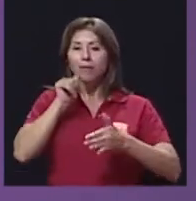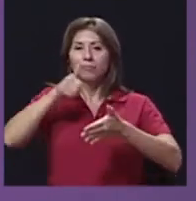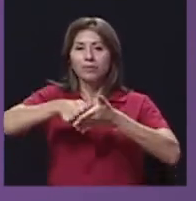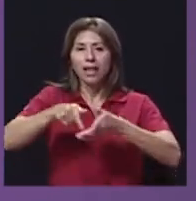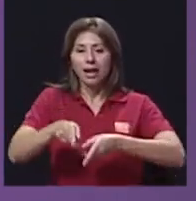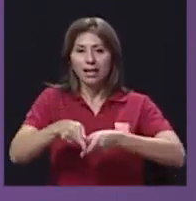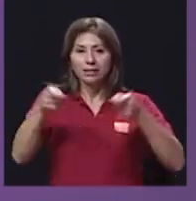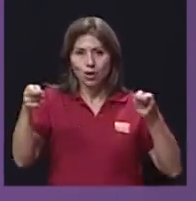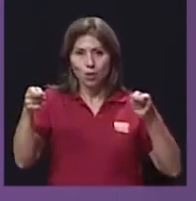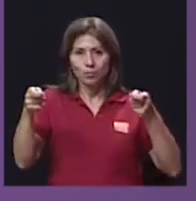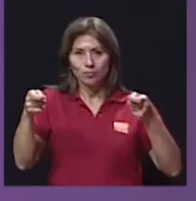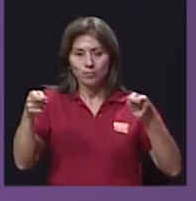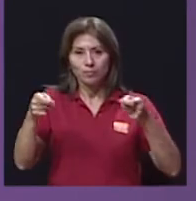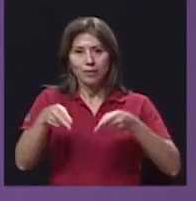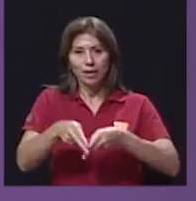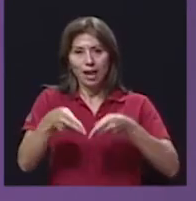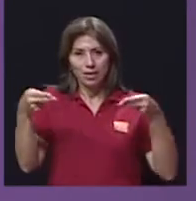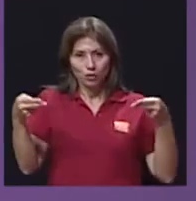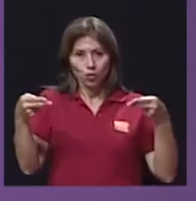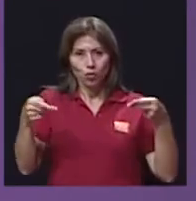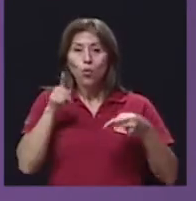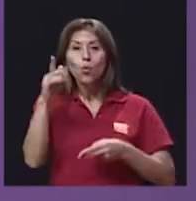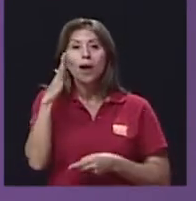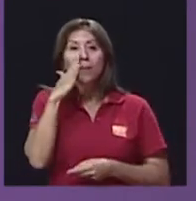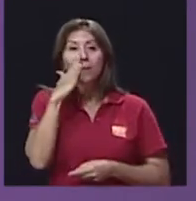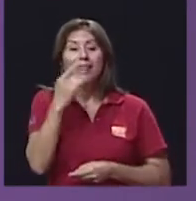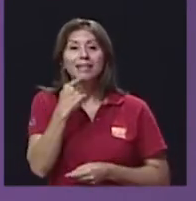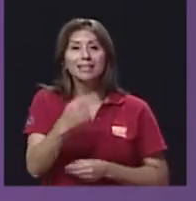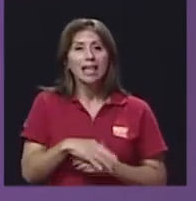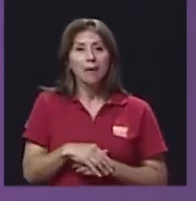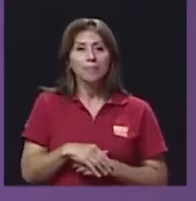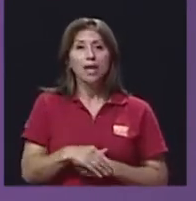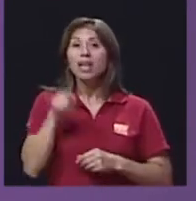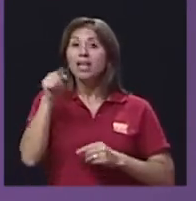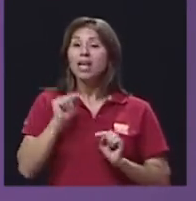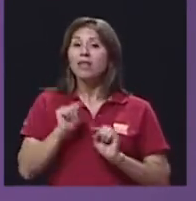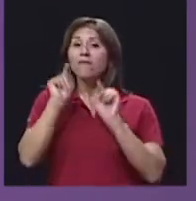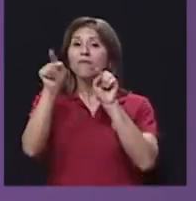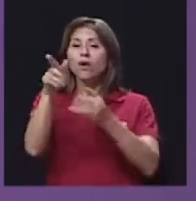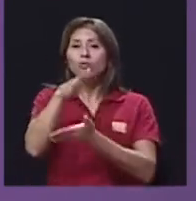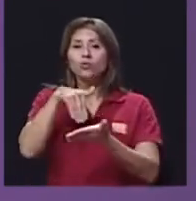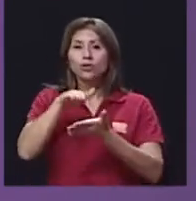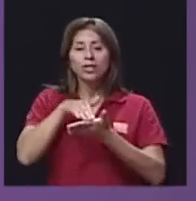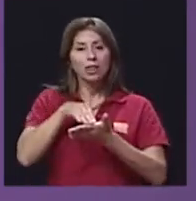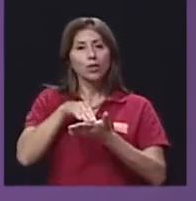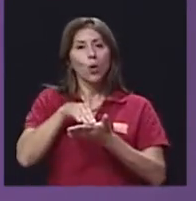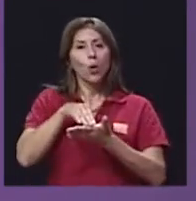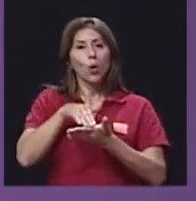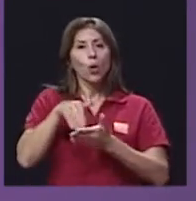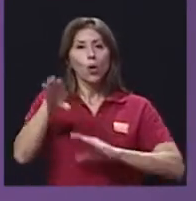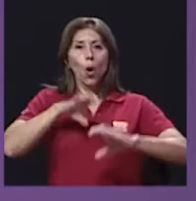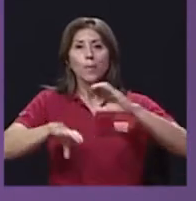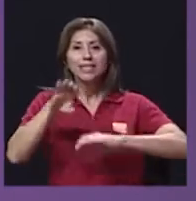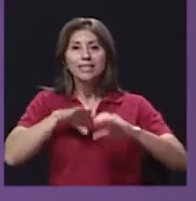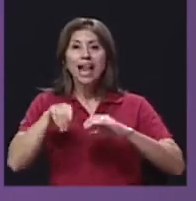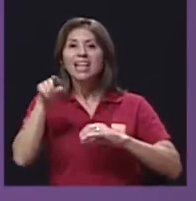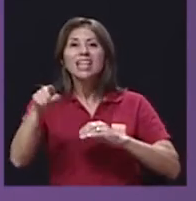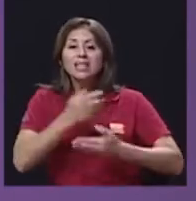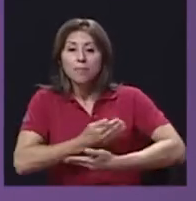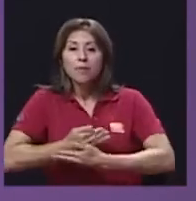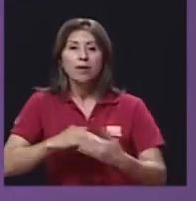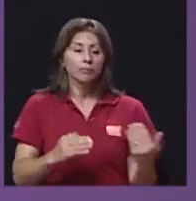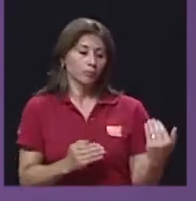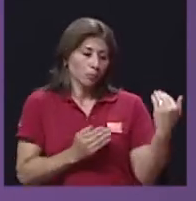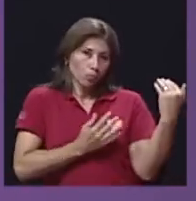decía que le habían sacado del centro comercial por estar demandando que le dijeron que tenía que irse o a la